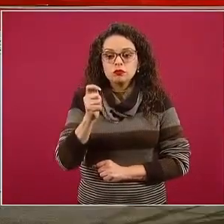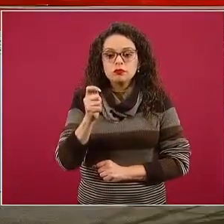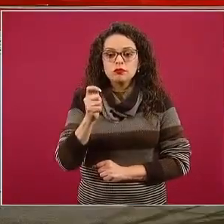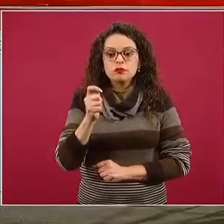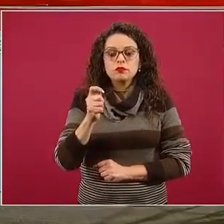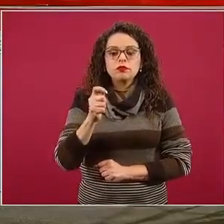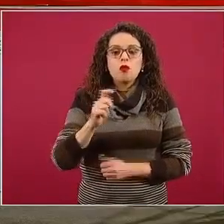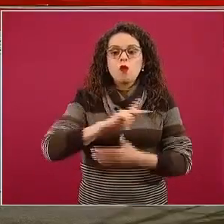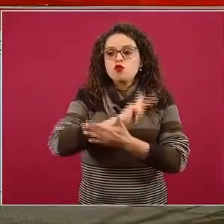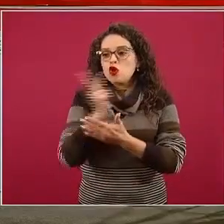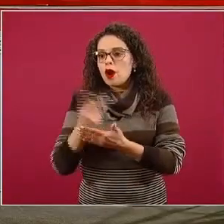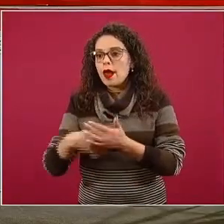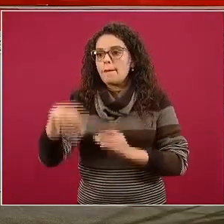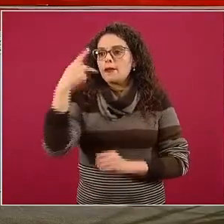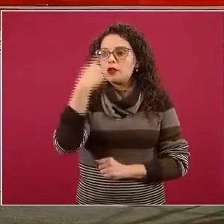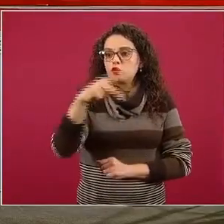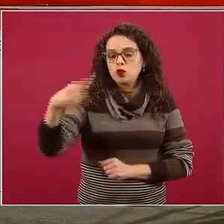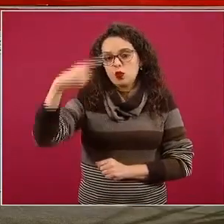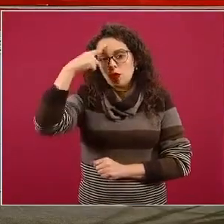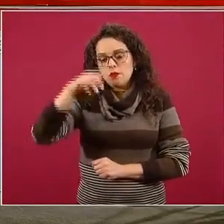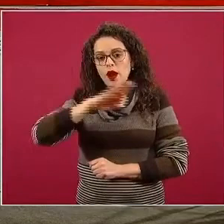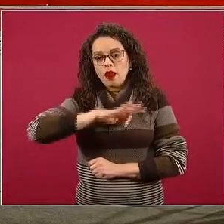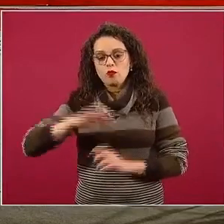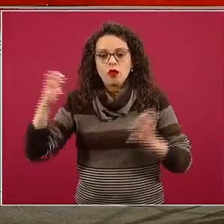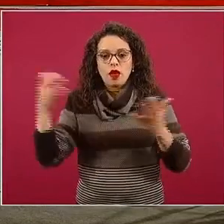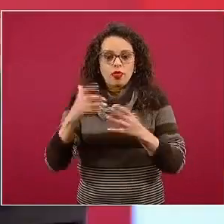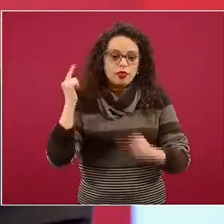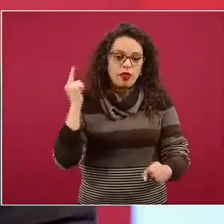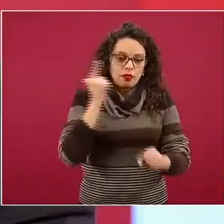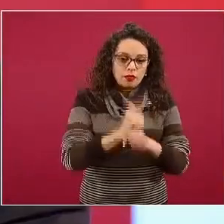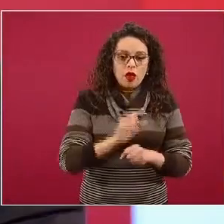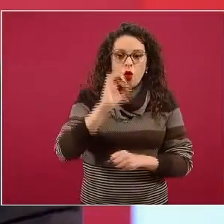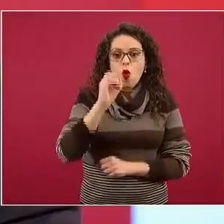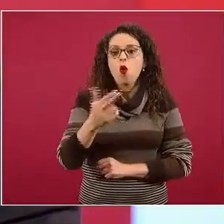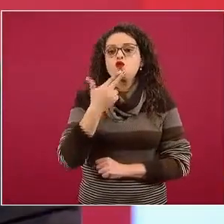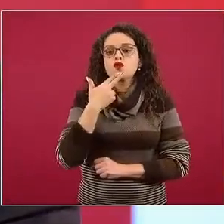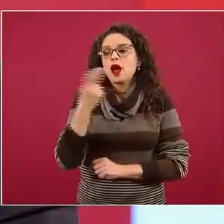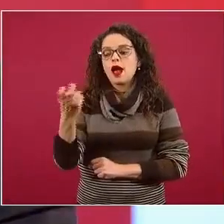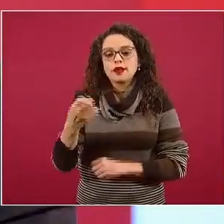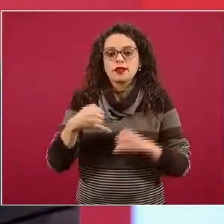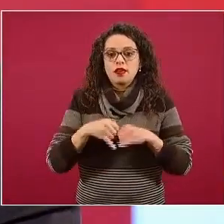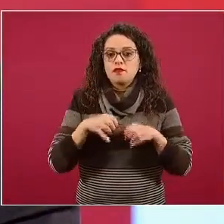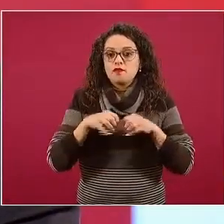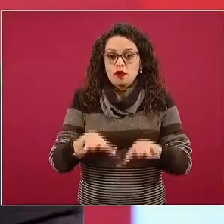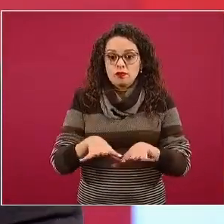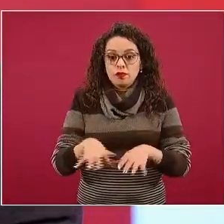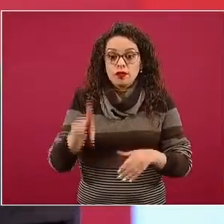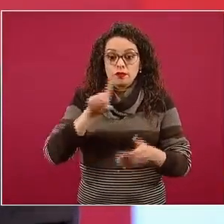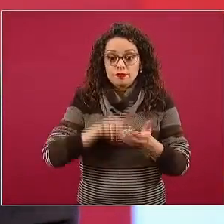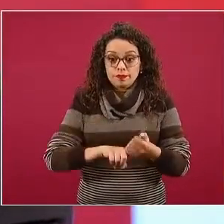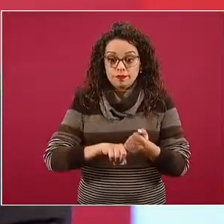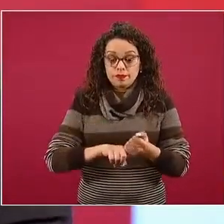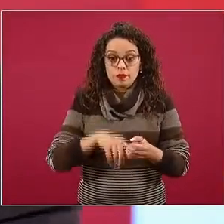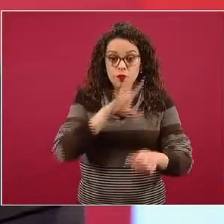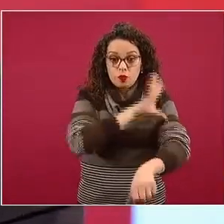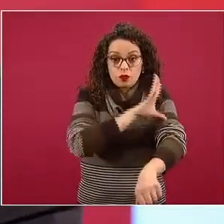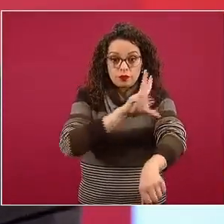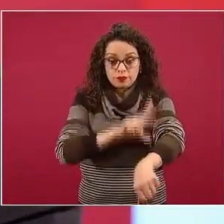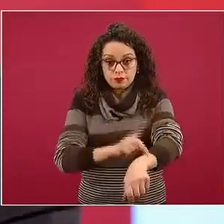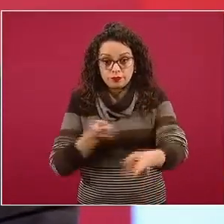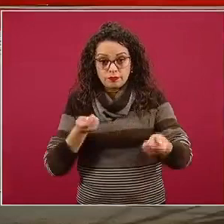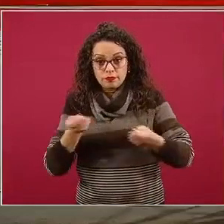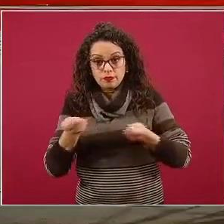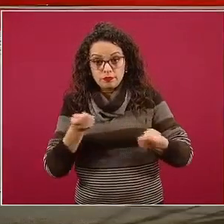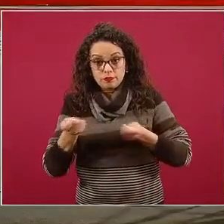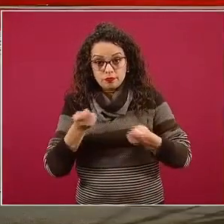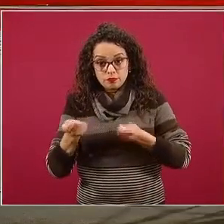y sus propios programas de detección y de uso de esa información. No es un asunto que se coordine o se controle